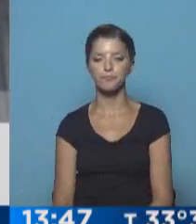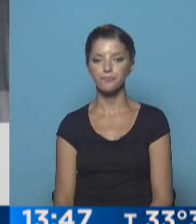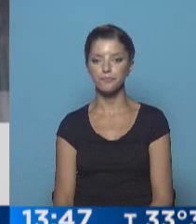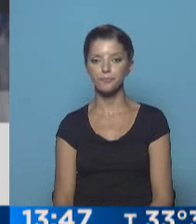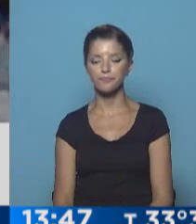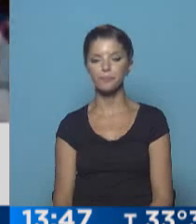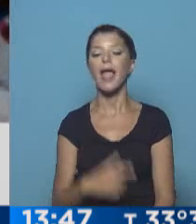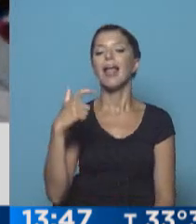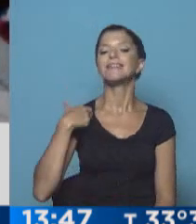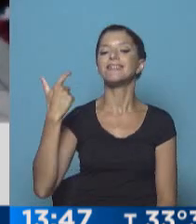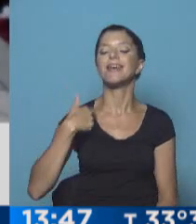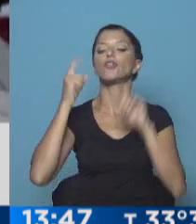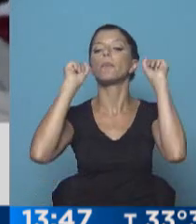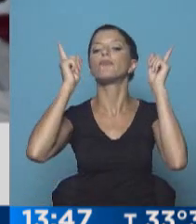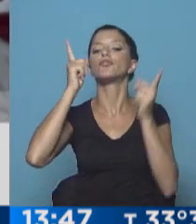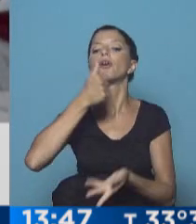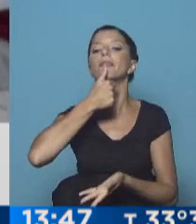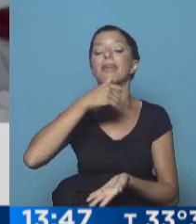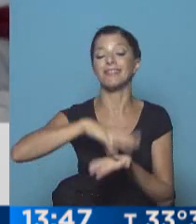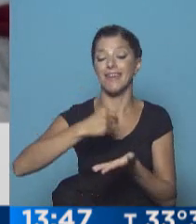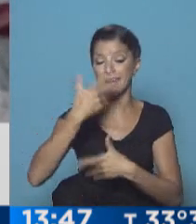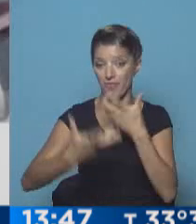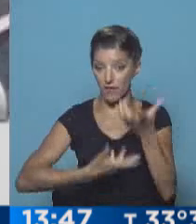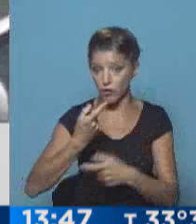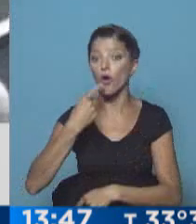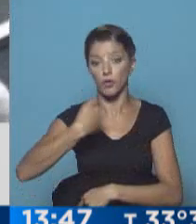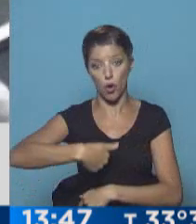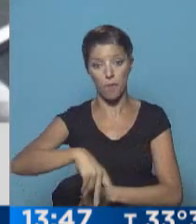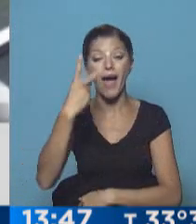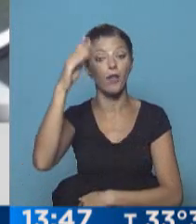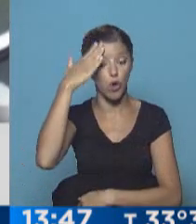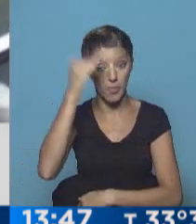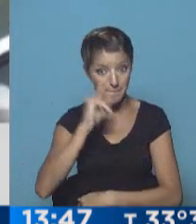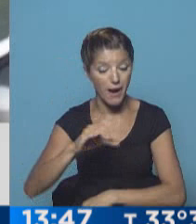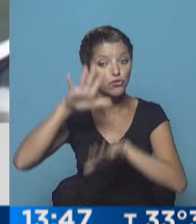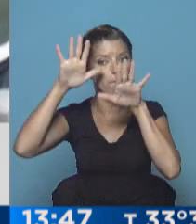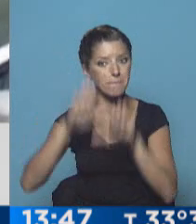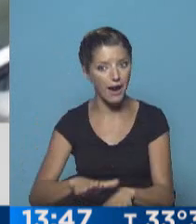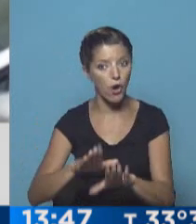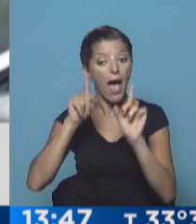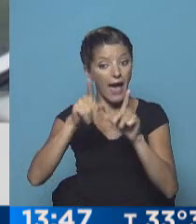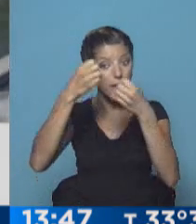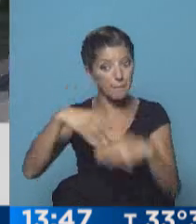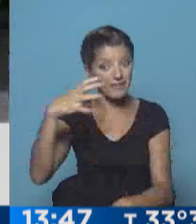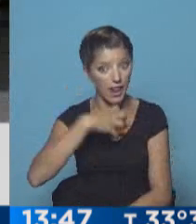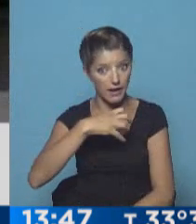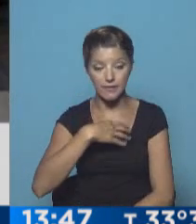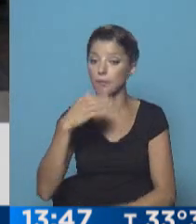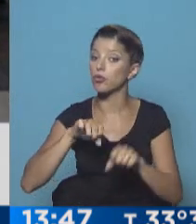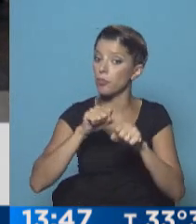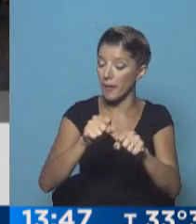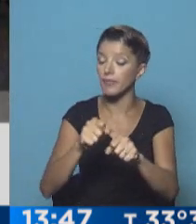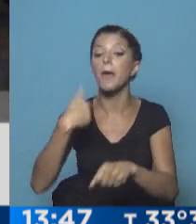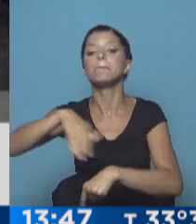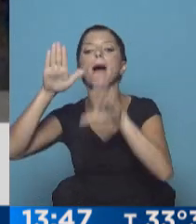El Sindicato de Docentes de Tierra del Fuego, SUTEF, ratificó el paro del 2 de marzo, cuando debían comenzar las clases en el distrito en reclamo de